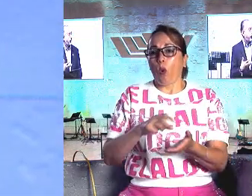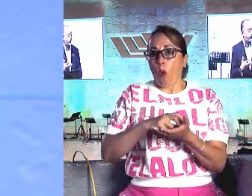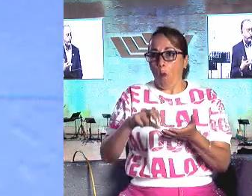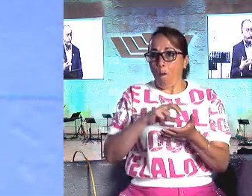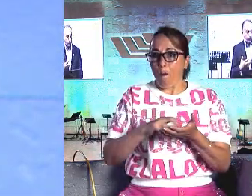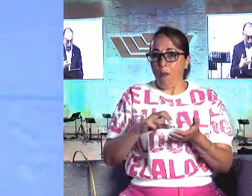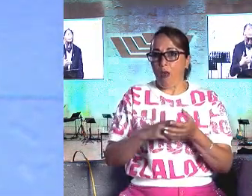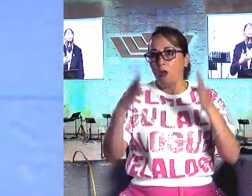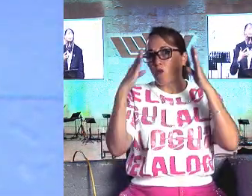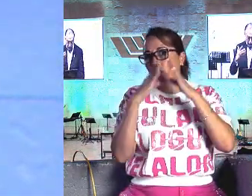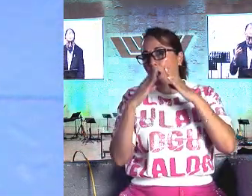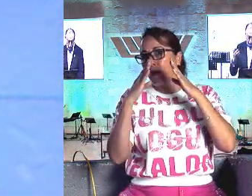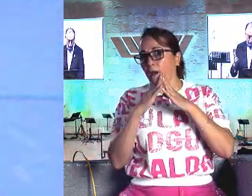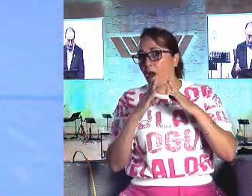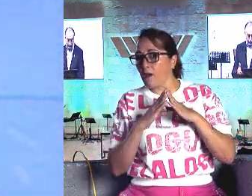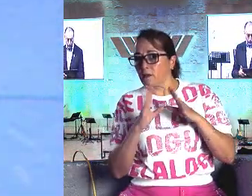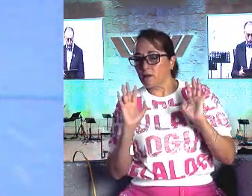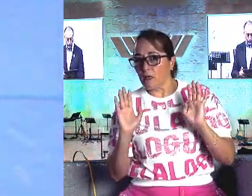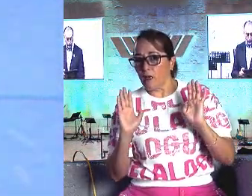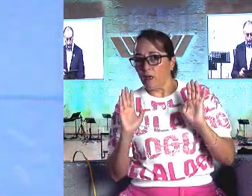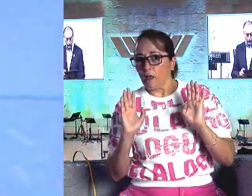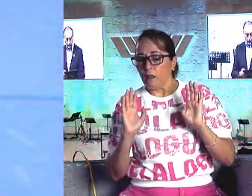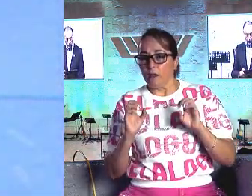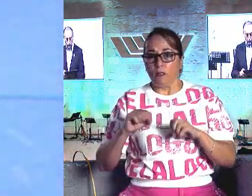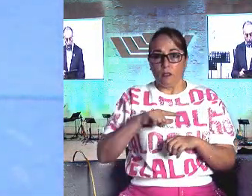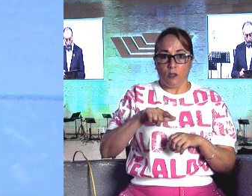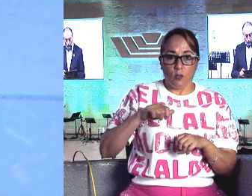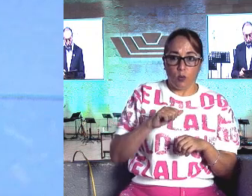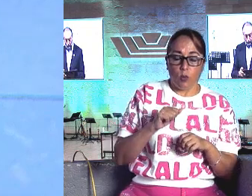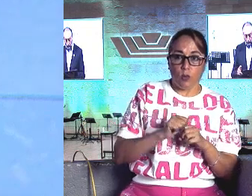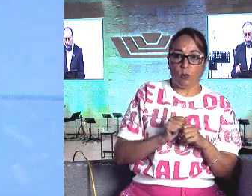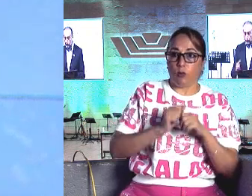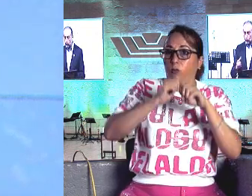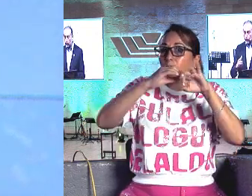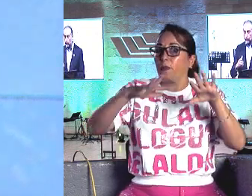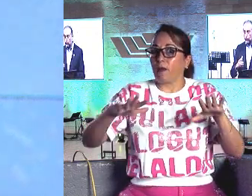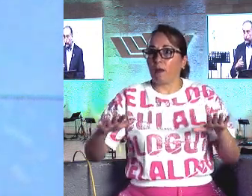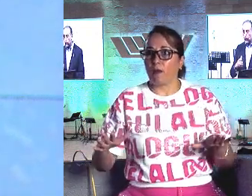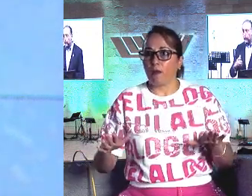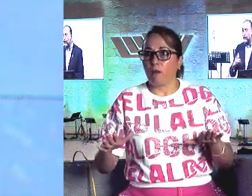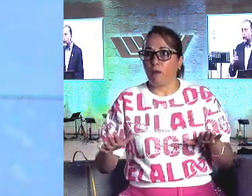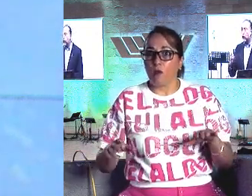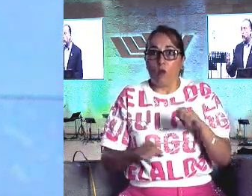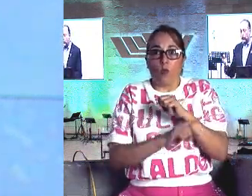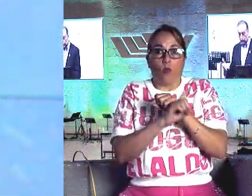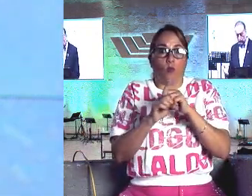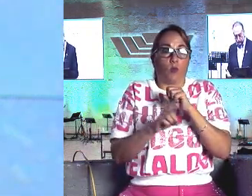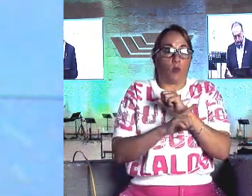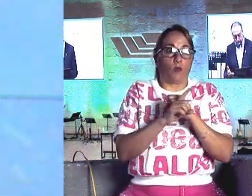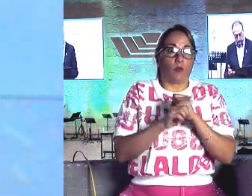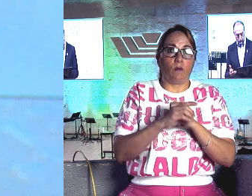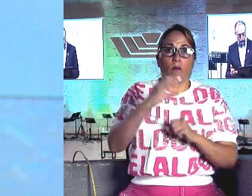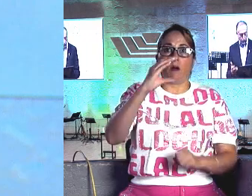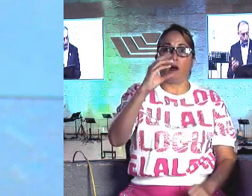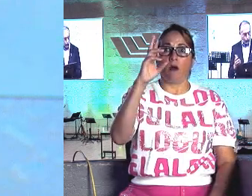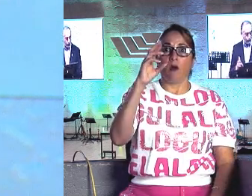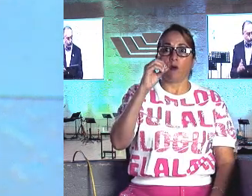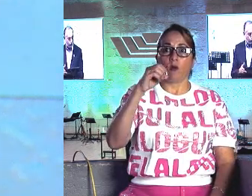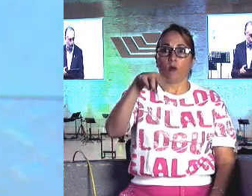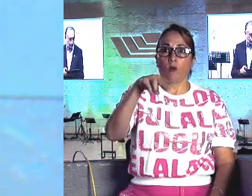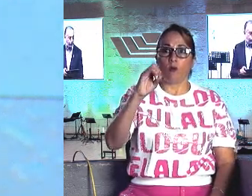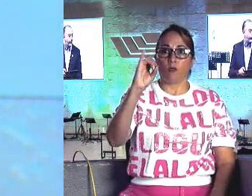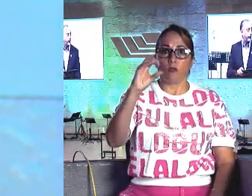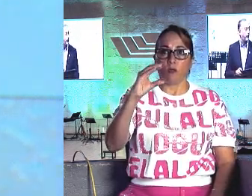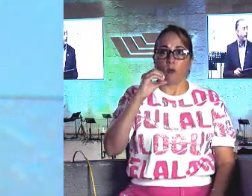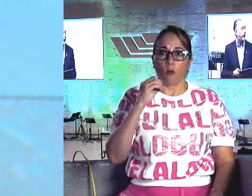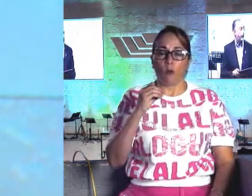enfermedad, todo eso puede ser una aflicción. Una aflicción por un problema crónico o por alguna circunstancia